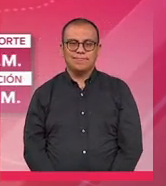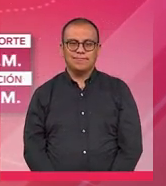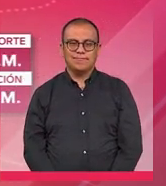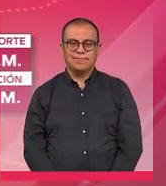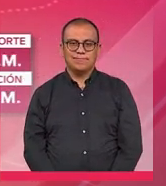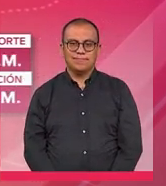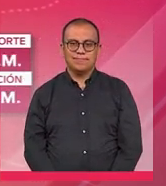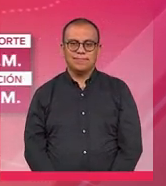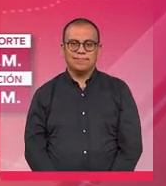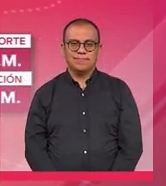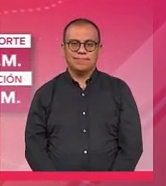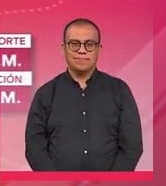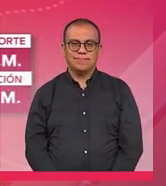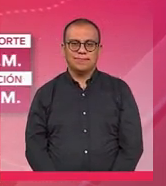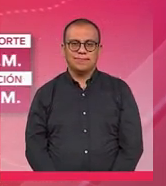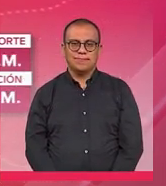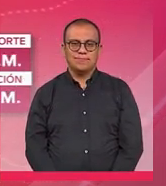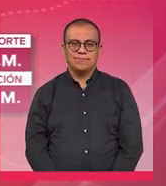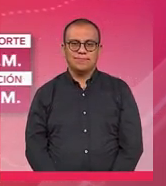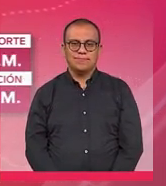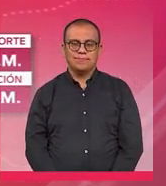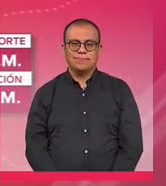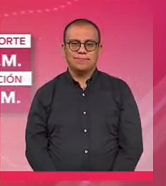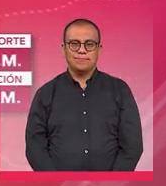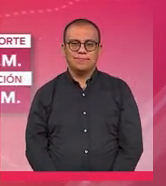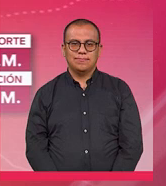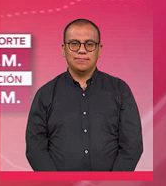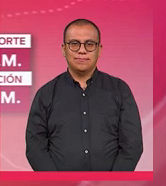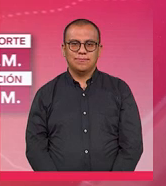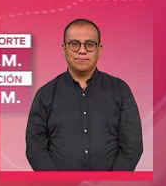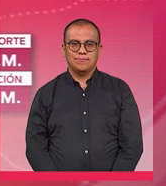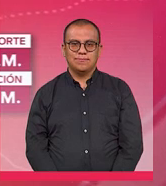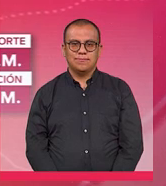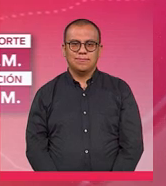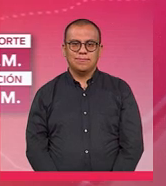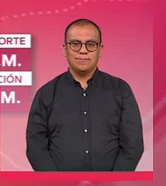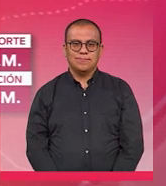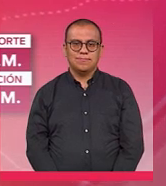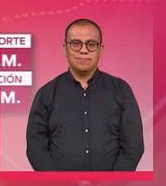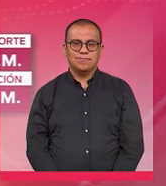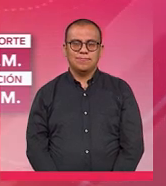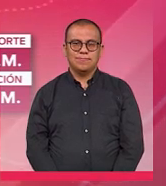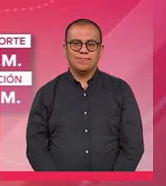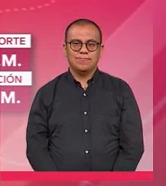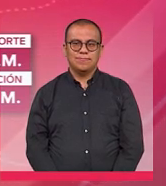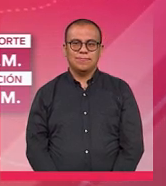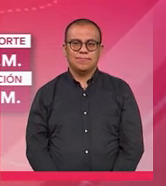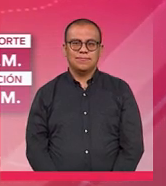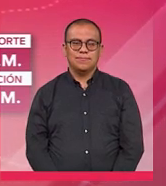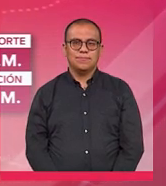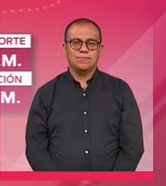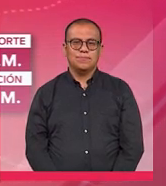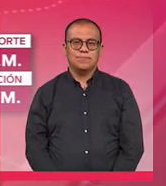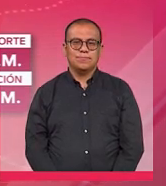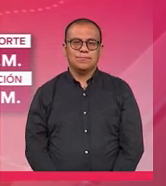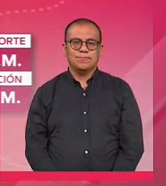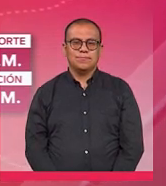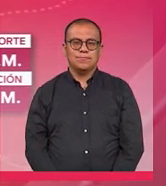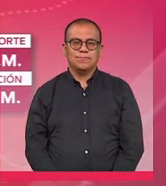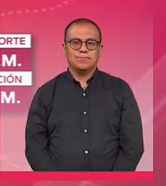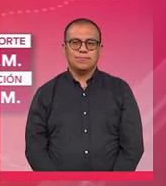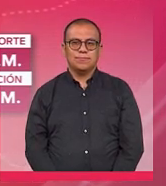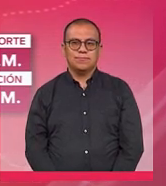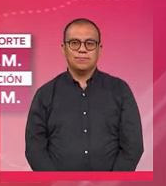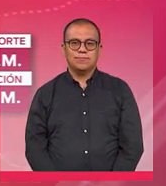carrera 27 Este a carrera 45 Este y en la carrera 27 Este a carrera 29 Este,